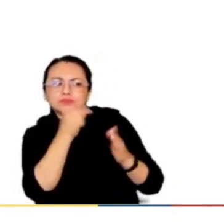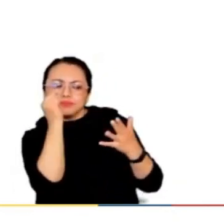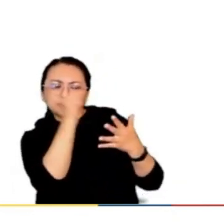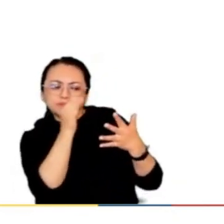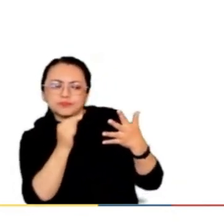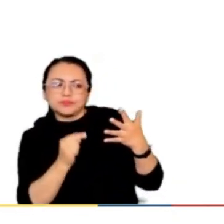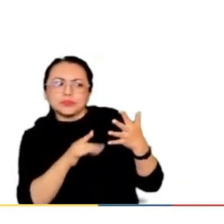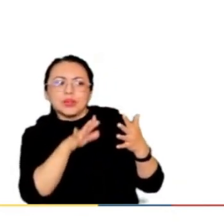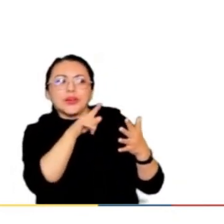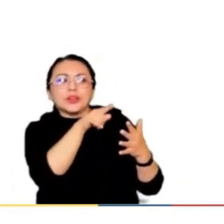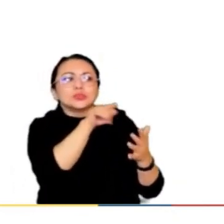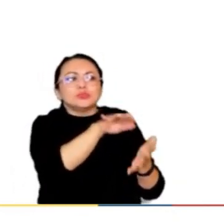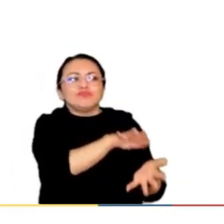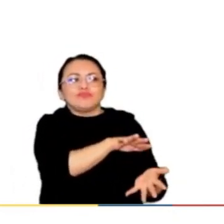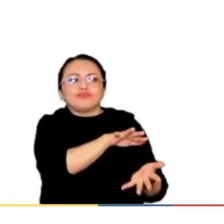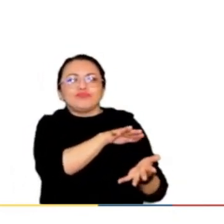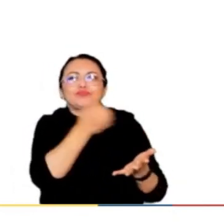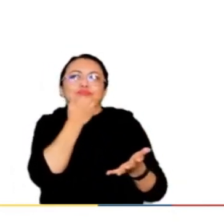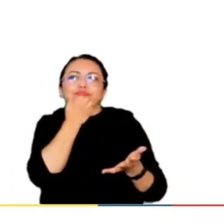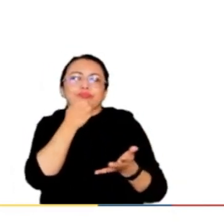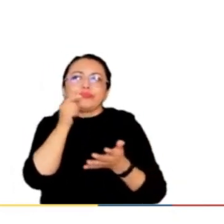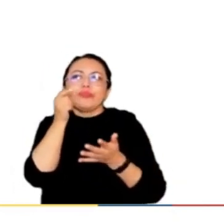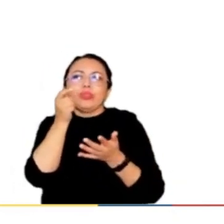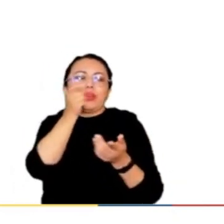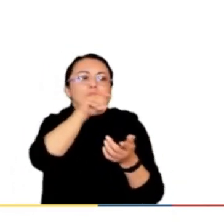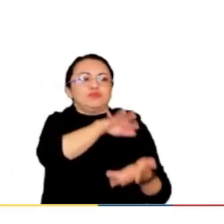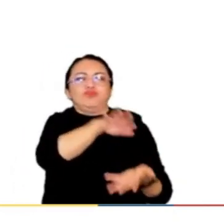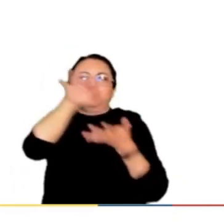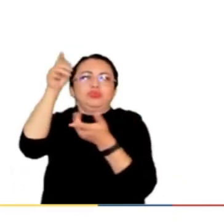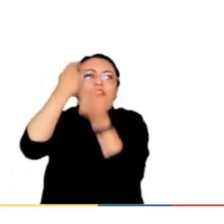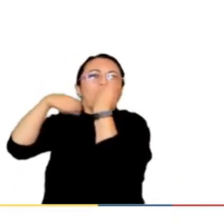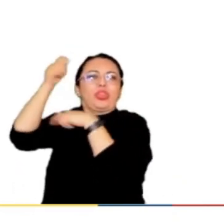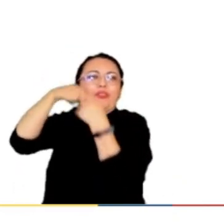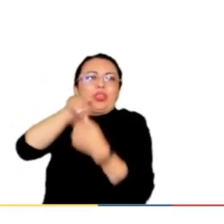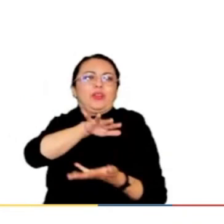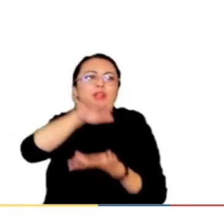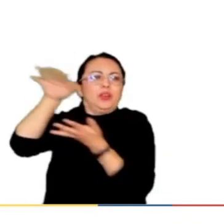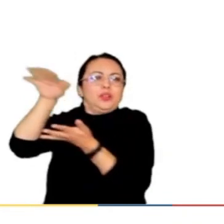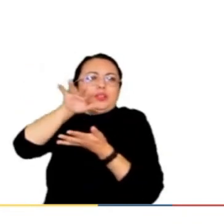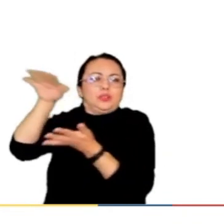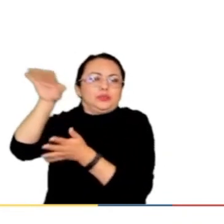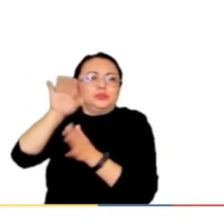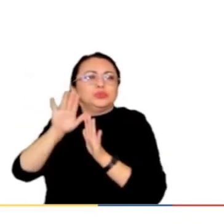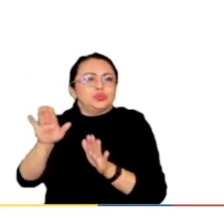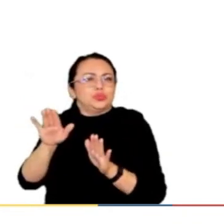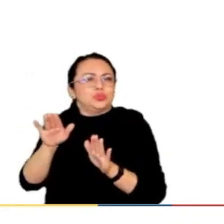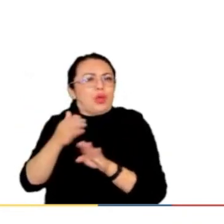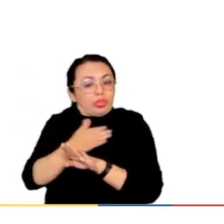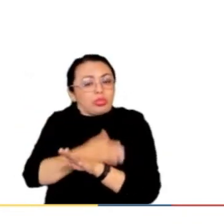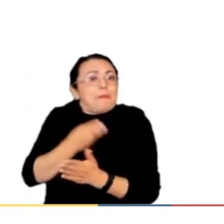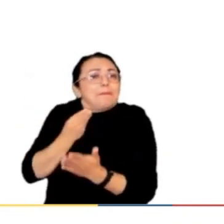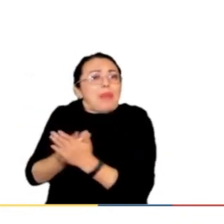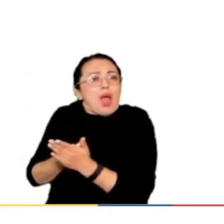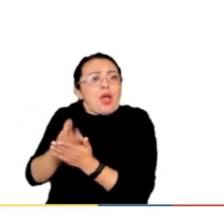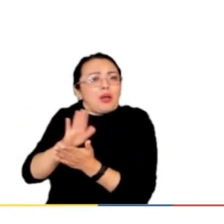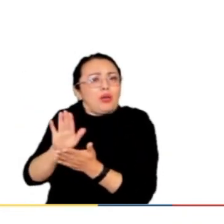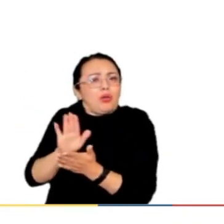que era un exportador, o si no, no podría estar dentro del convenio, dentro de las normas de órdenes de pago.